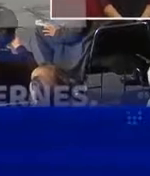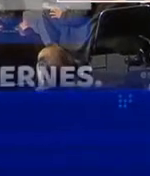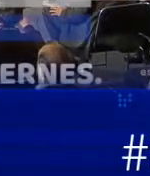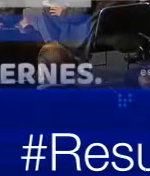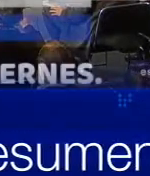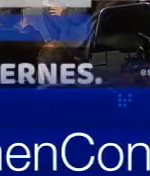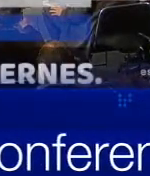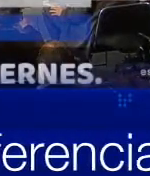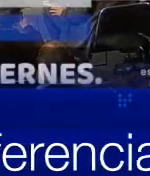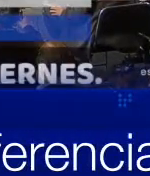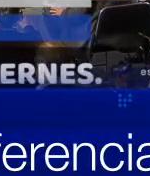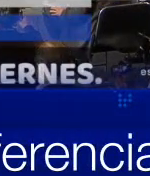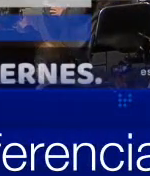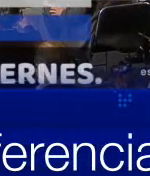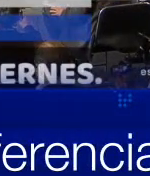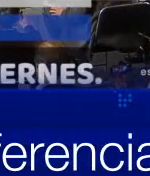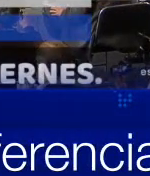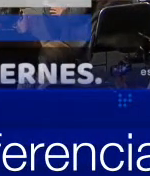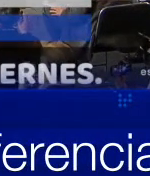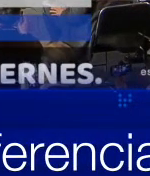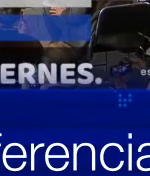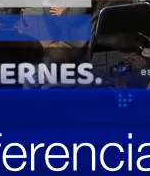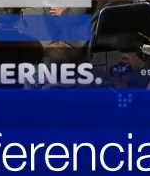Bueno, vamos a